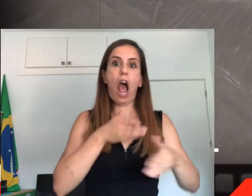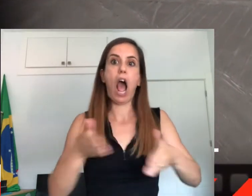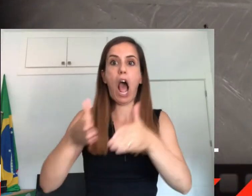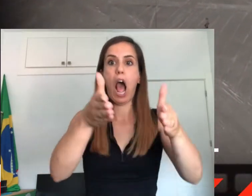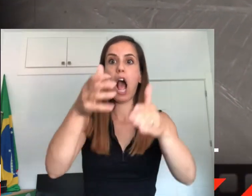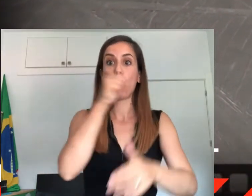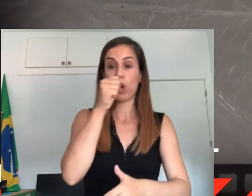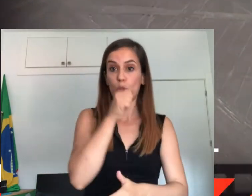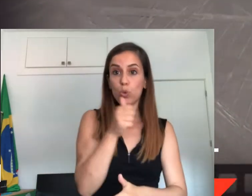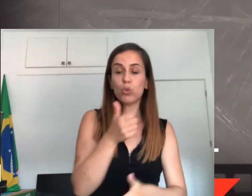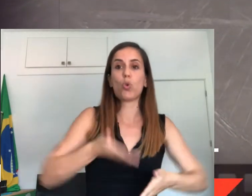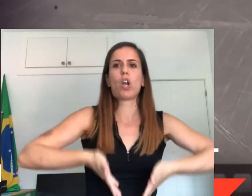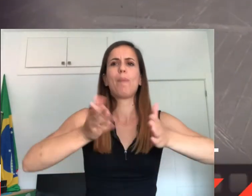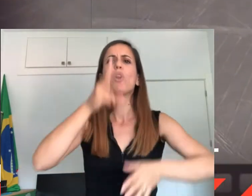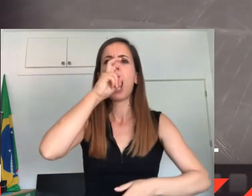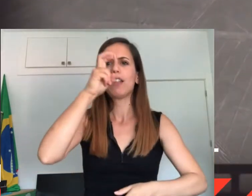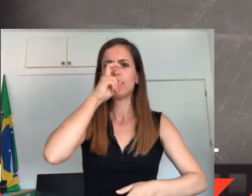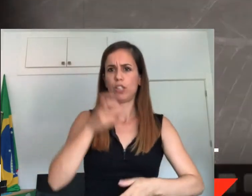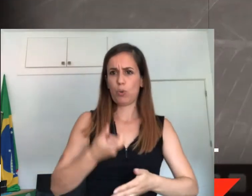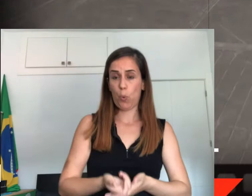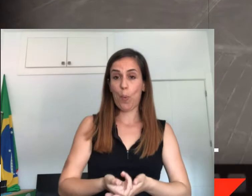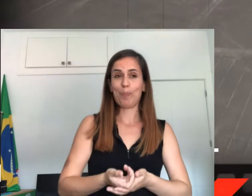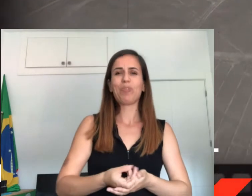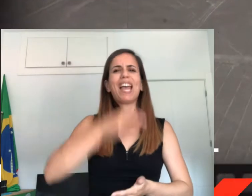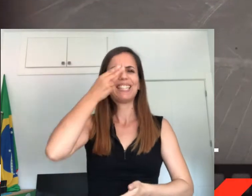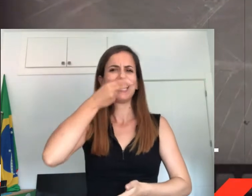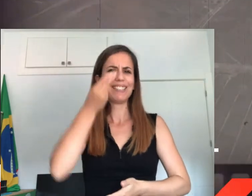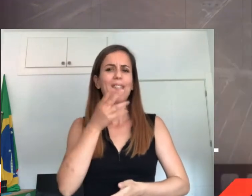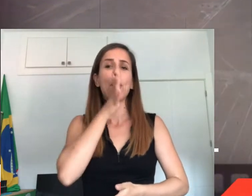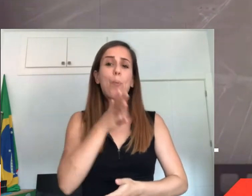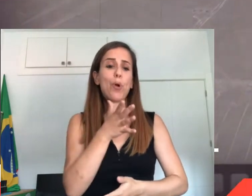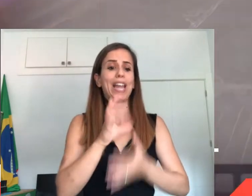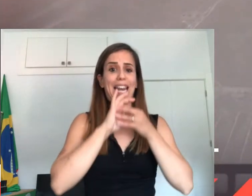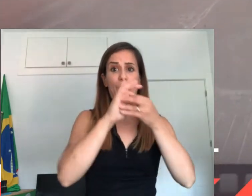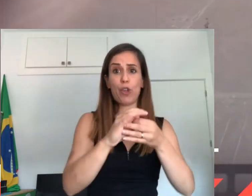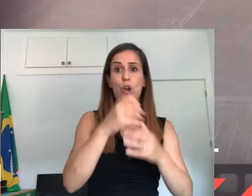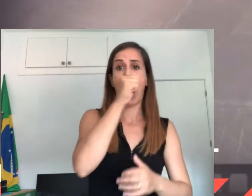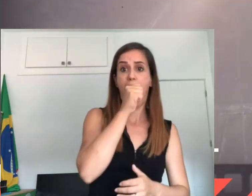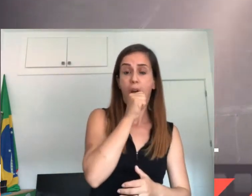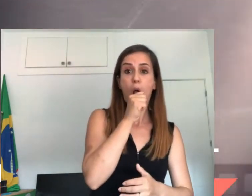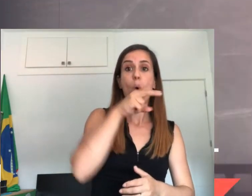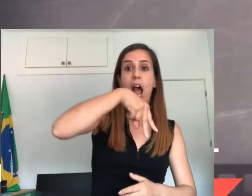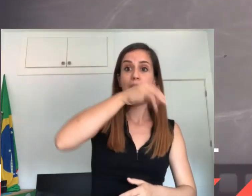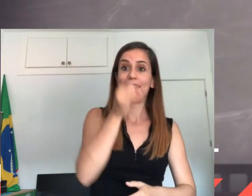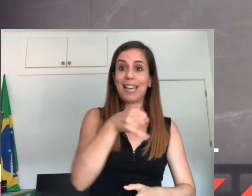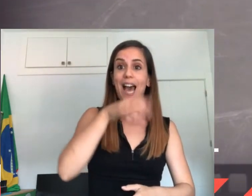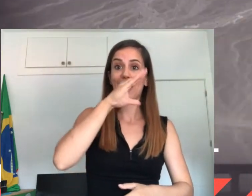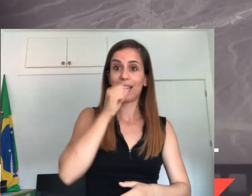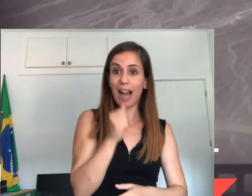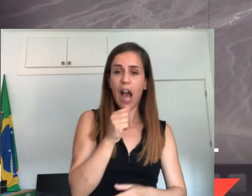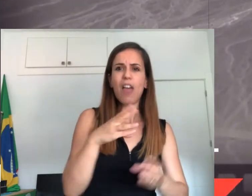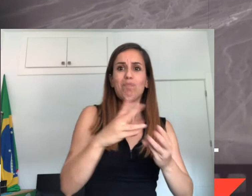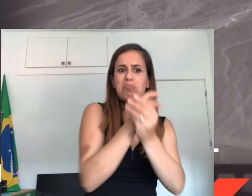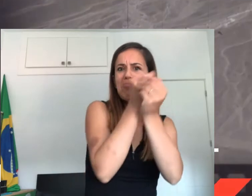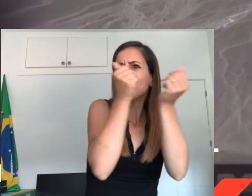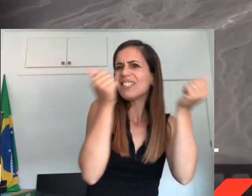antiguos. Y es muy interesante porque esta forma de vincular el agua a Nazca queda como